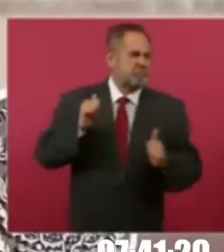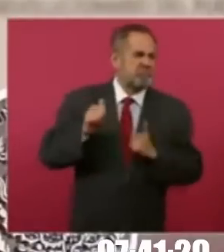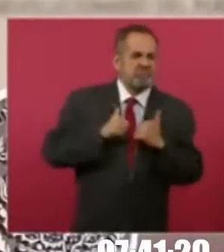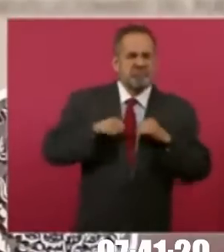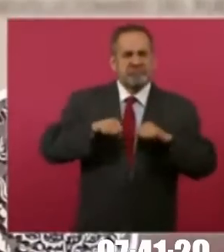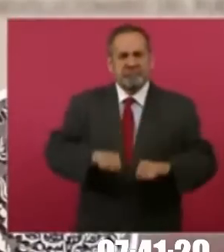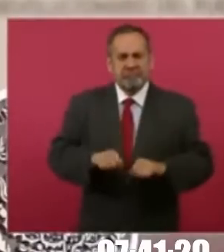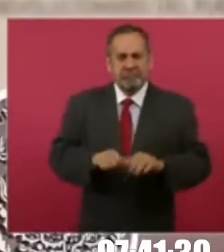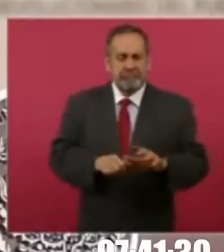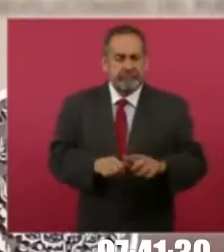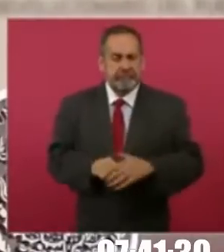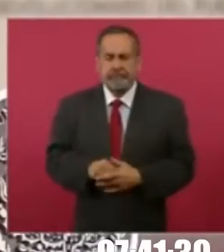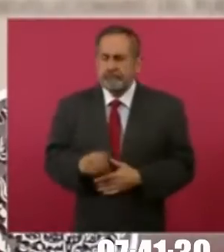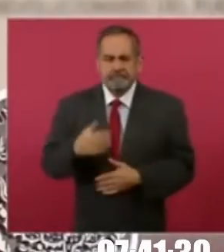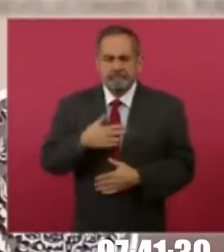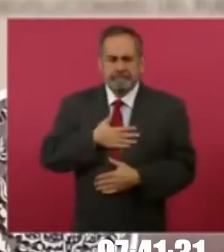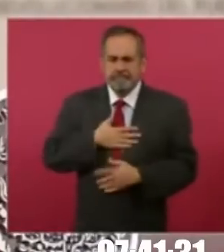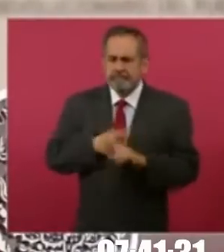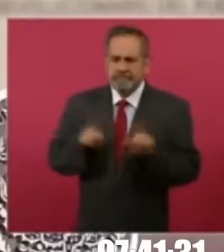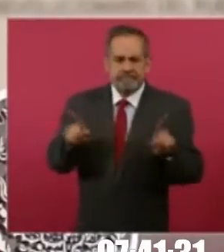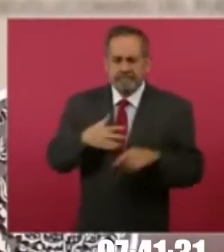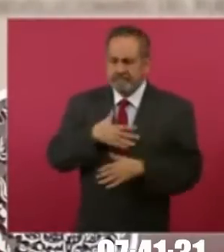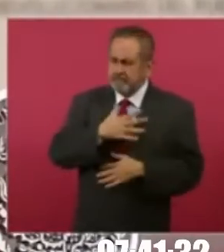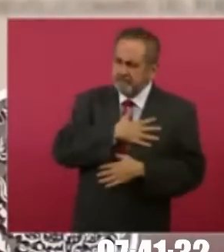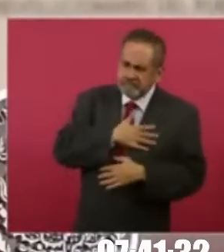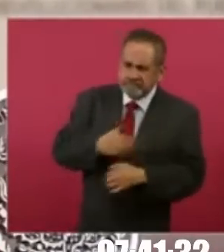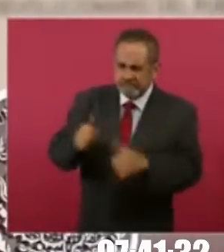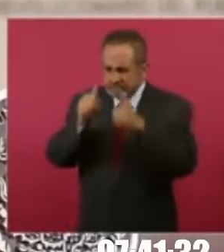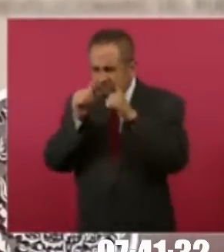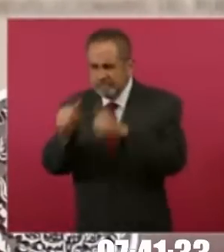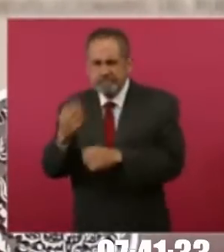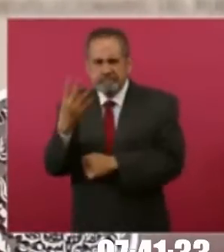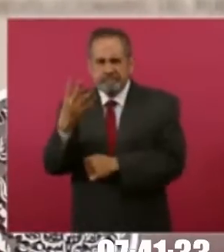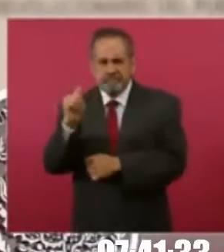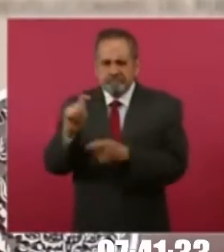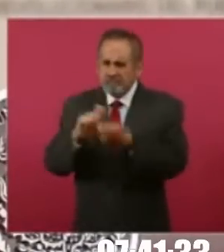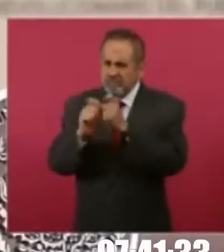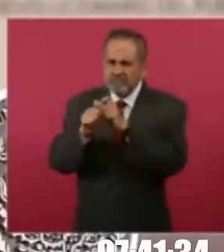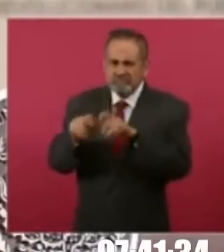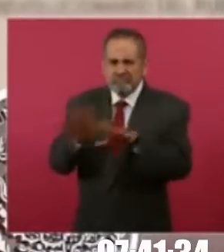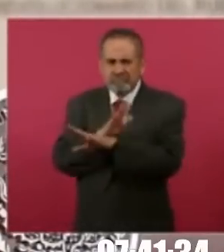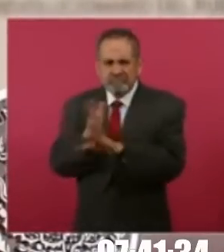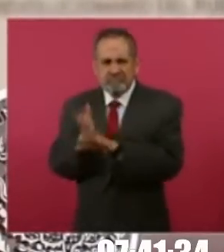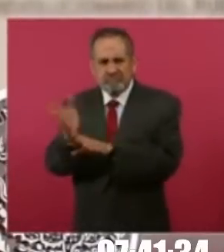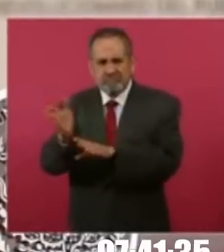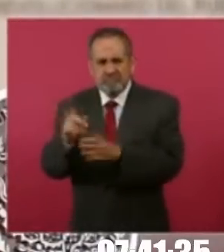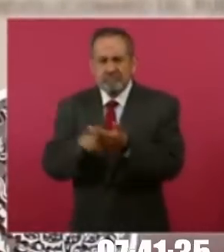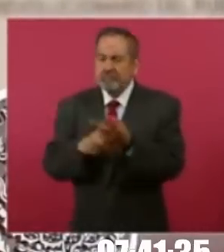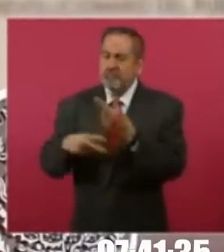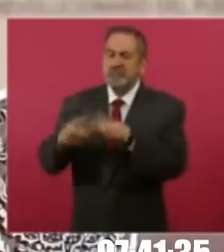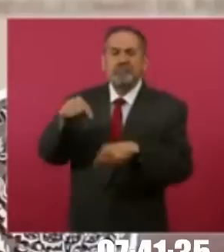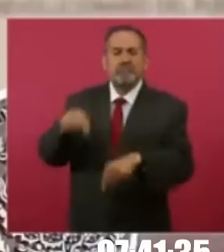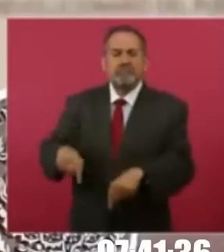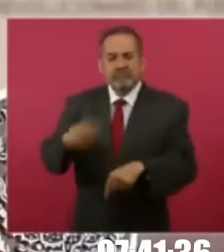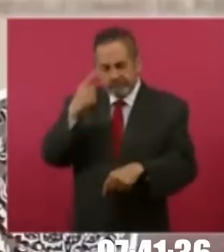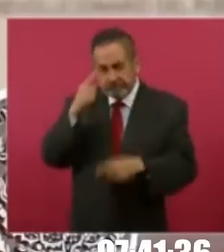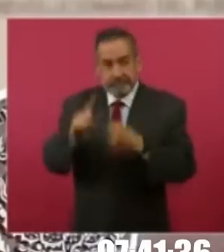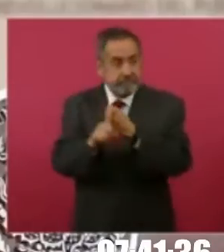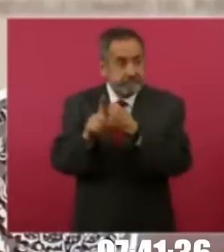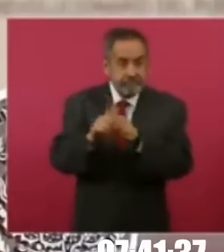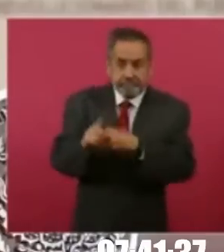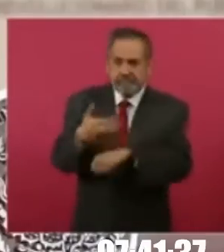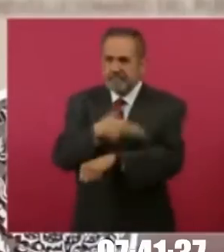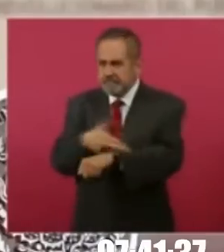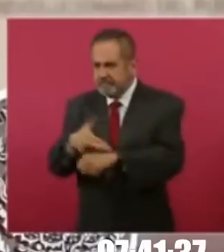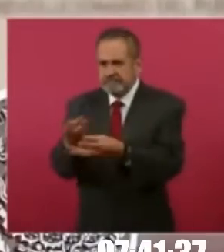mantenerlos quienes tenemos una profunda convicción con los valores de la cuarta transformación estamos aquí para resolver los problemas de